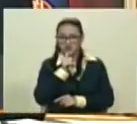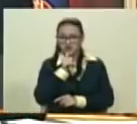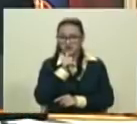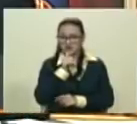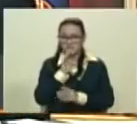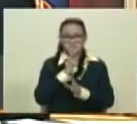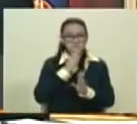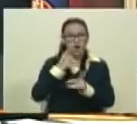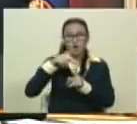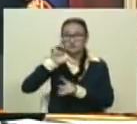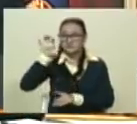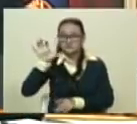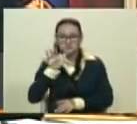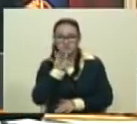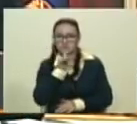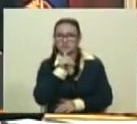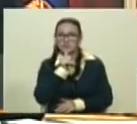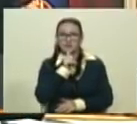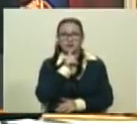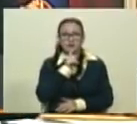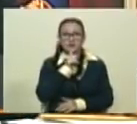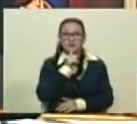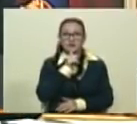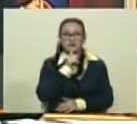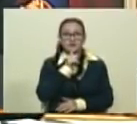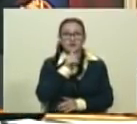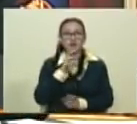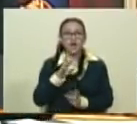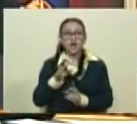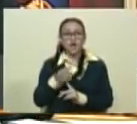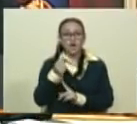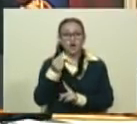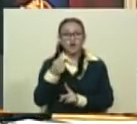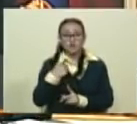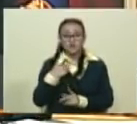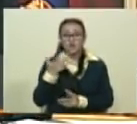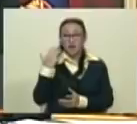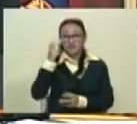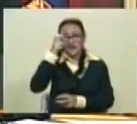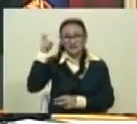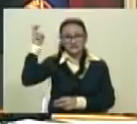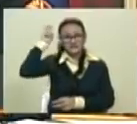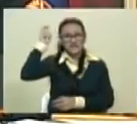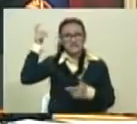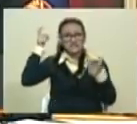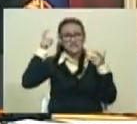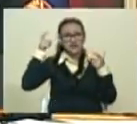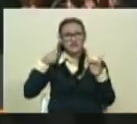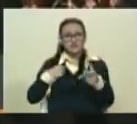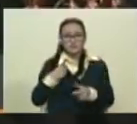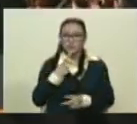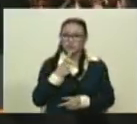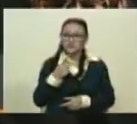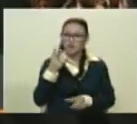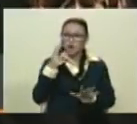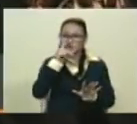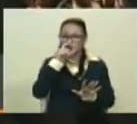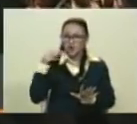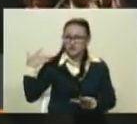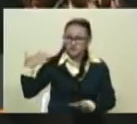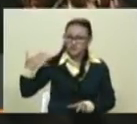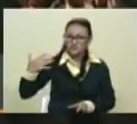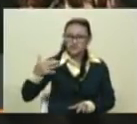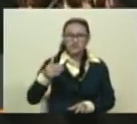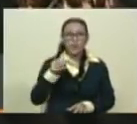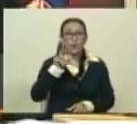Bilateralmente no tiene ninguno, Ernesto. Yo fui canciller del comandante Chávez y yo puedo decir que de los 8 años del señor